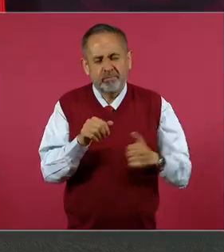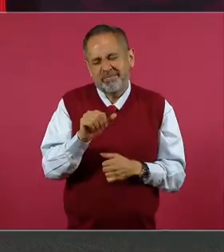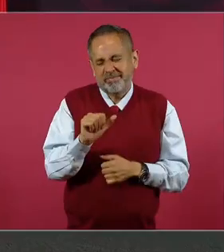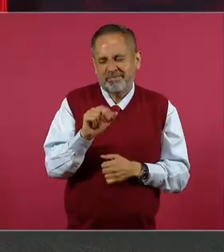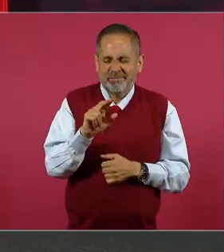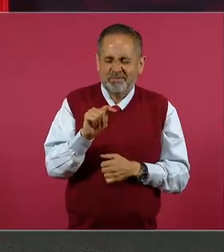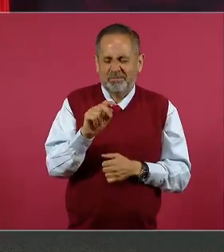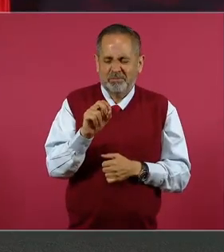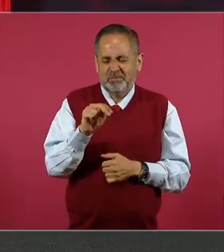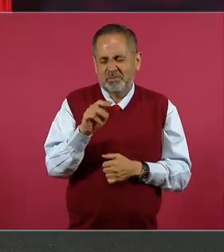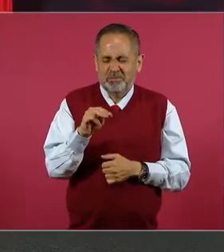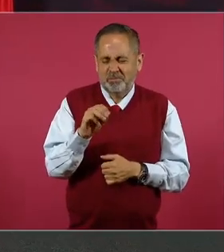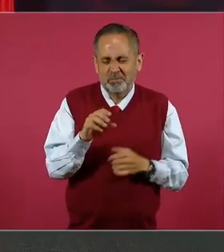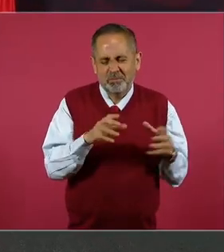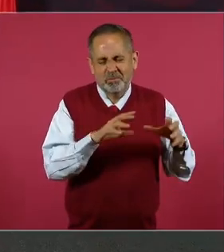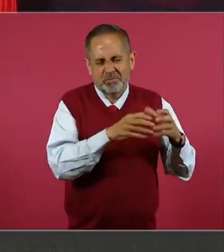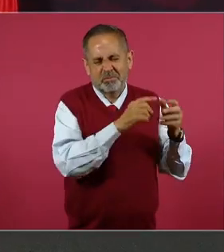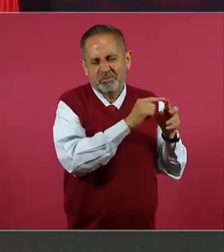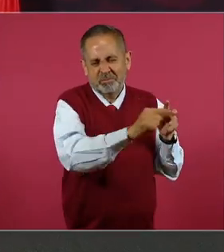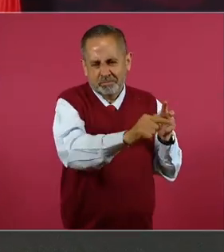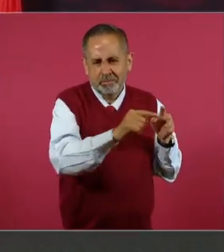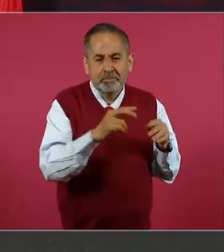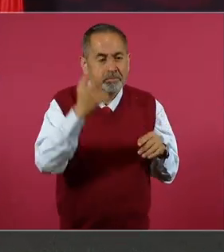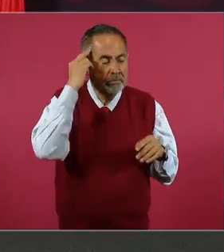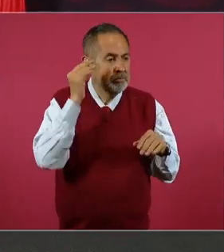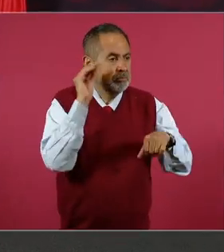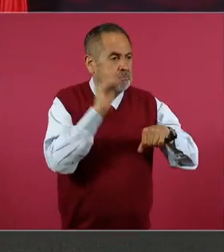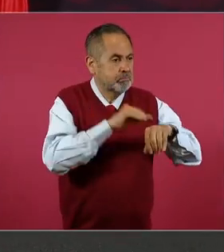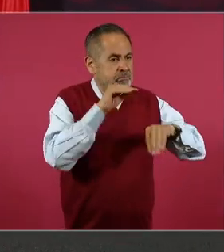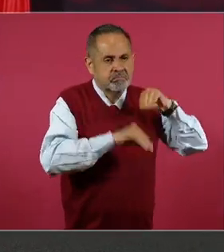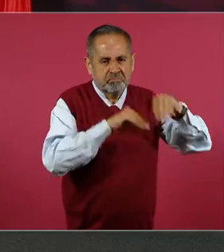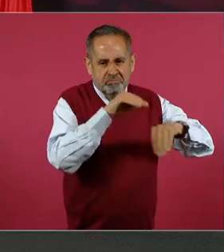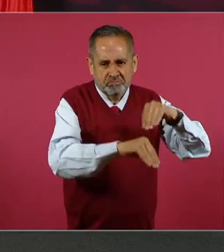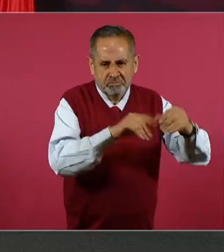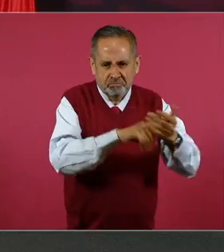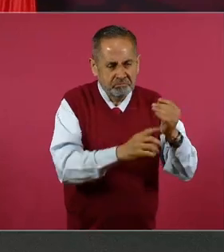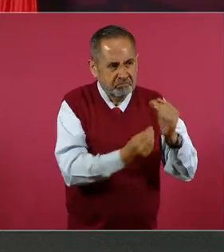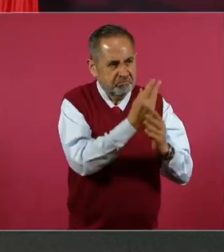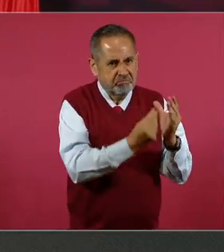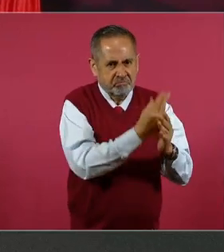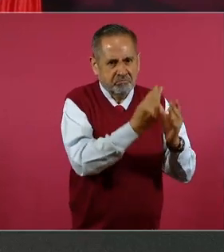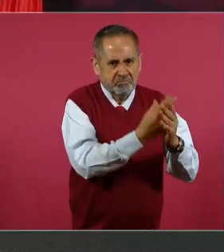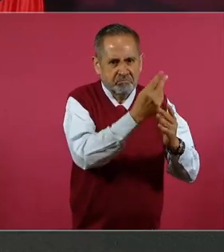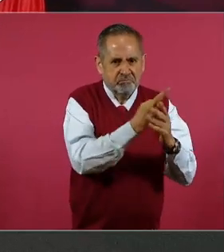creando durante el periodo neoliberal para proteger